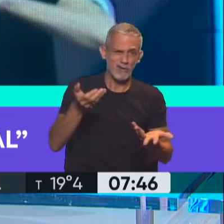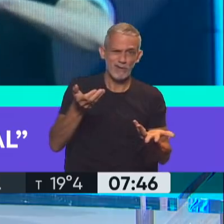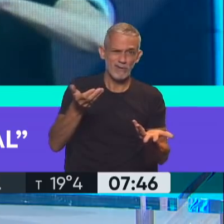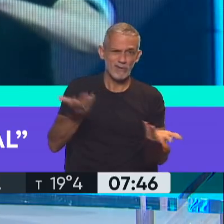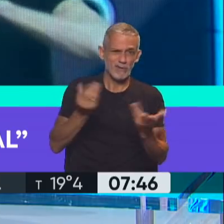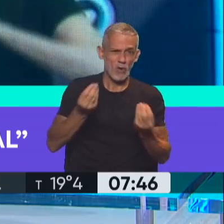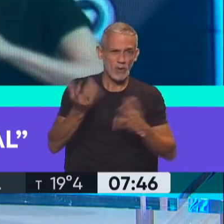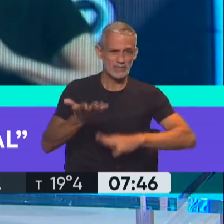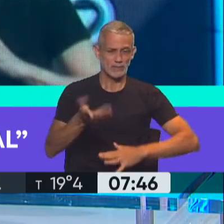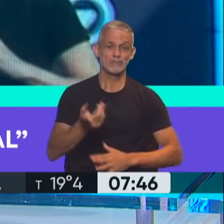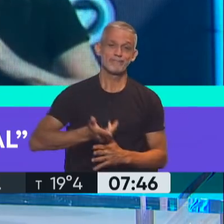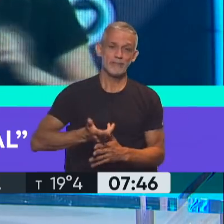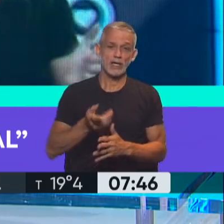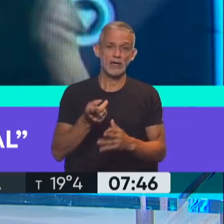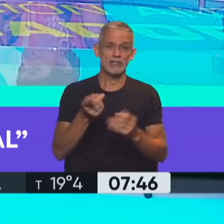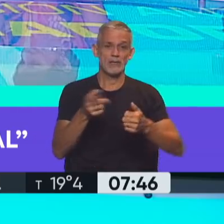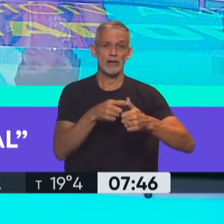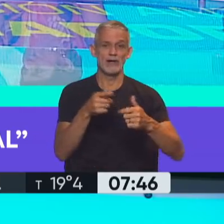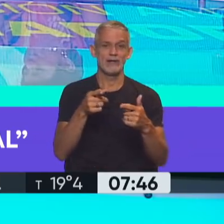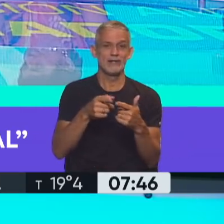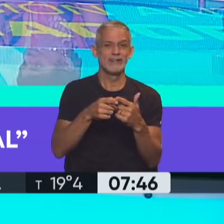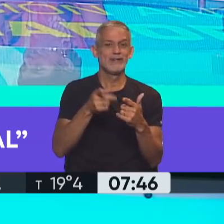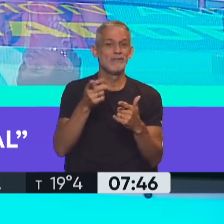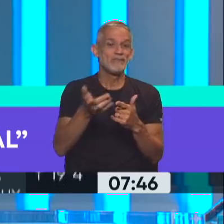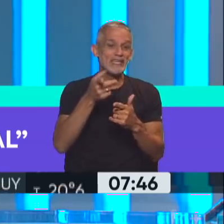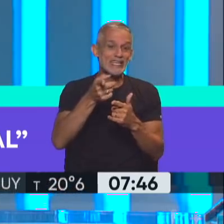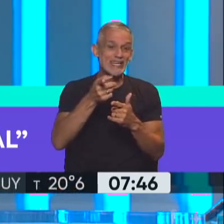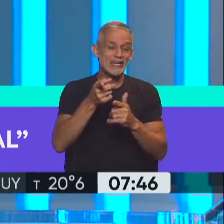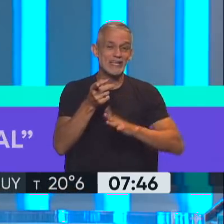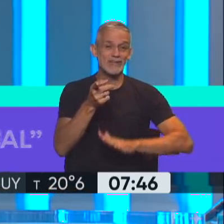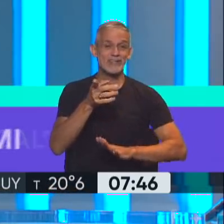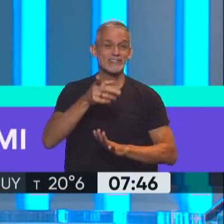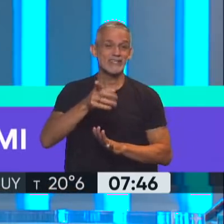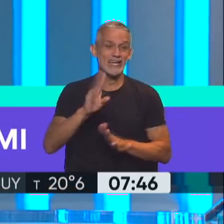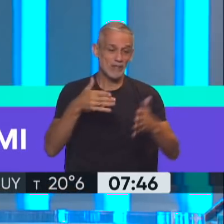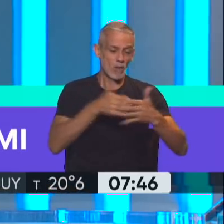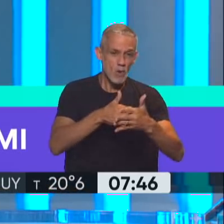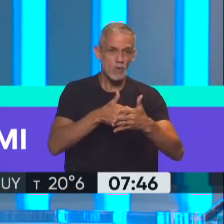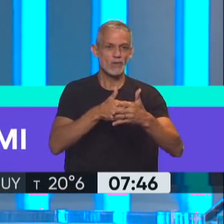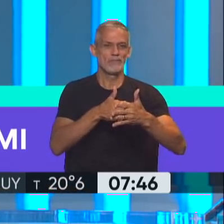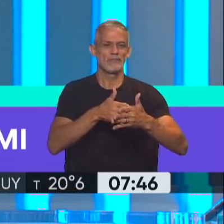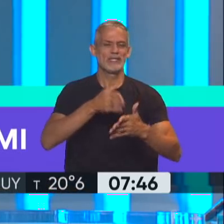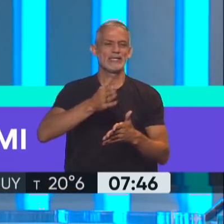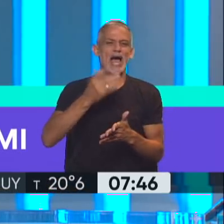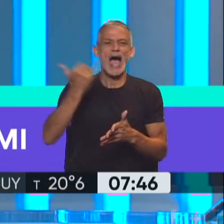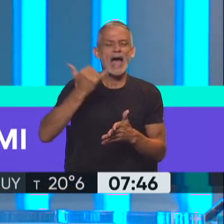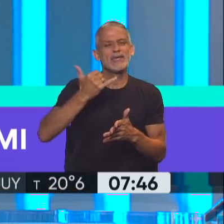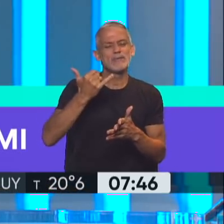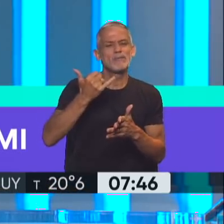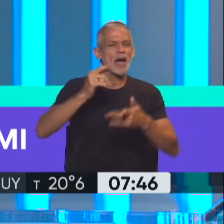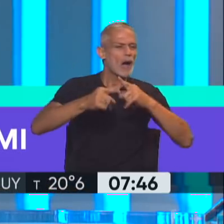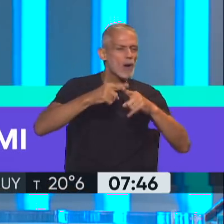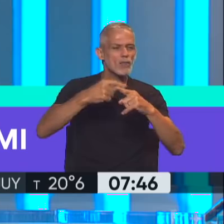haber que hacerlo ese es el punto justamente y el que lo que está trabajando ahí la cuestión y después hay varios entendimientos